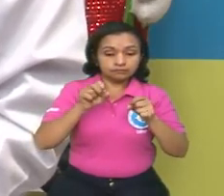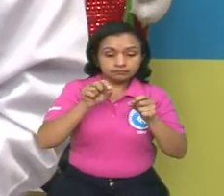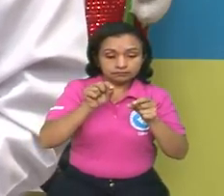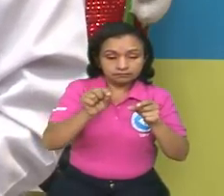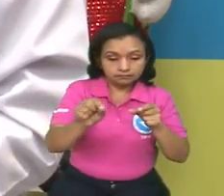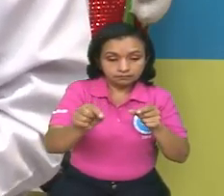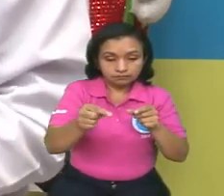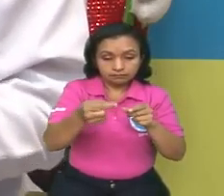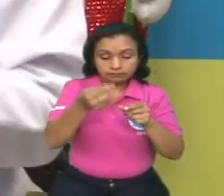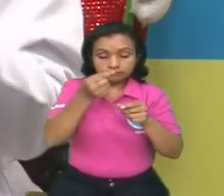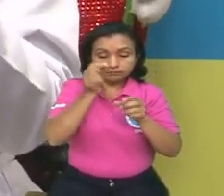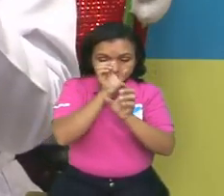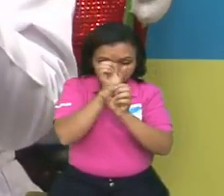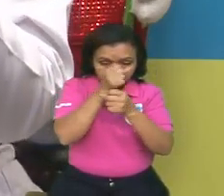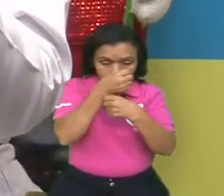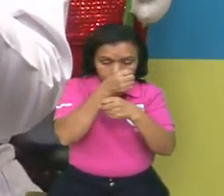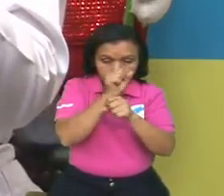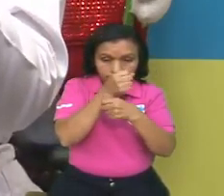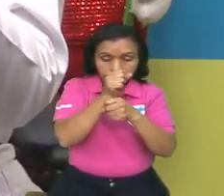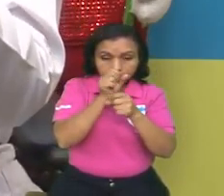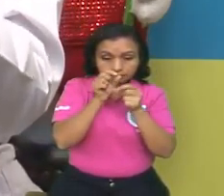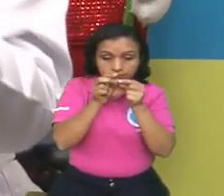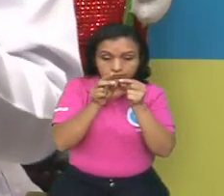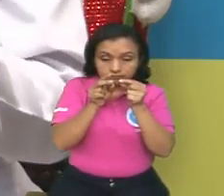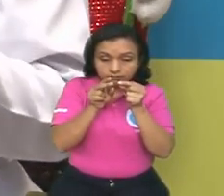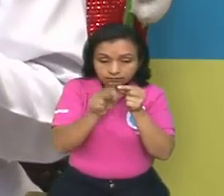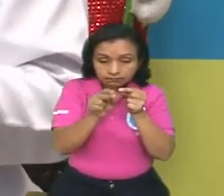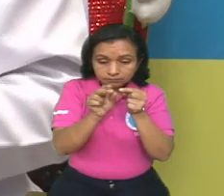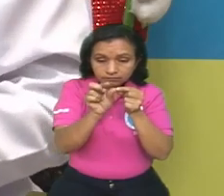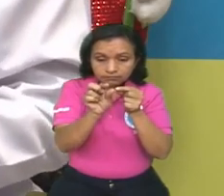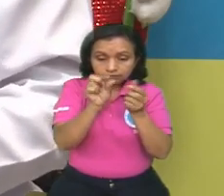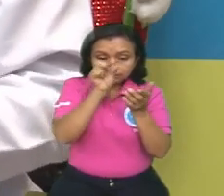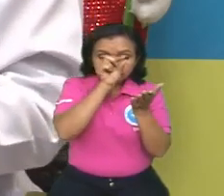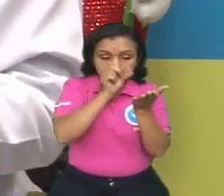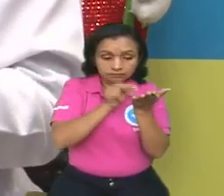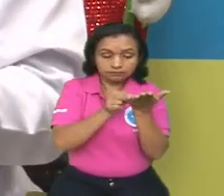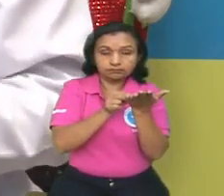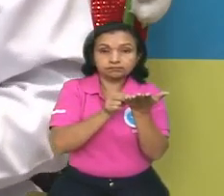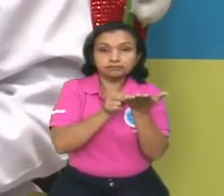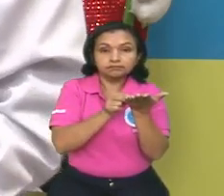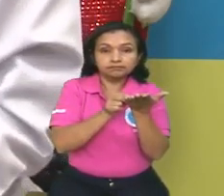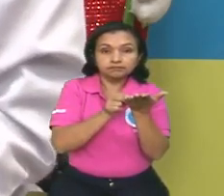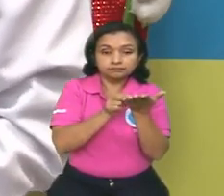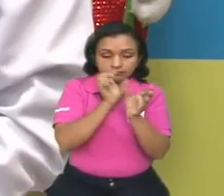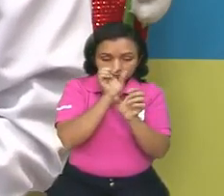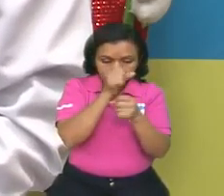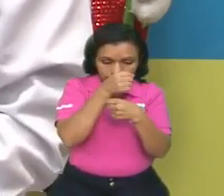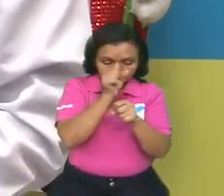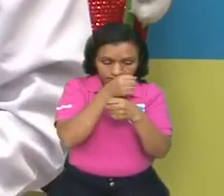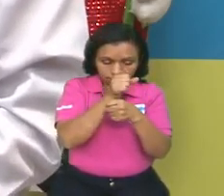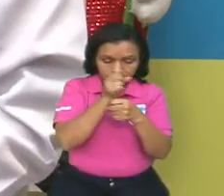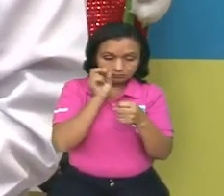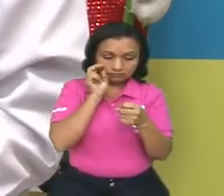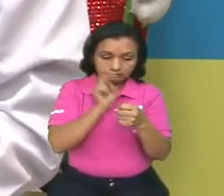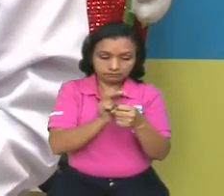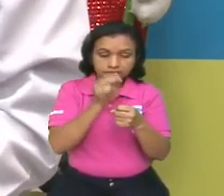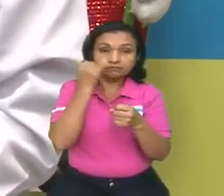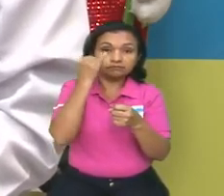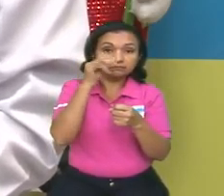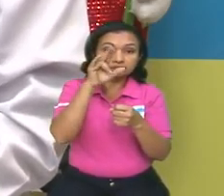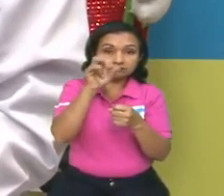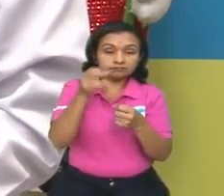¿ok? Una biopsia es un segmento, un pedacito de tejido que tomamos, lo lleva a examinar el patólogo y el patólogo nos dice si realmente